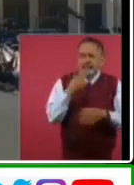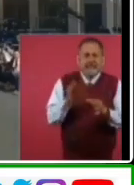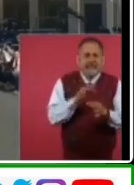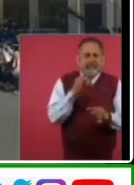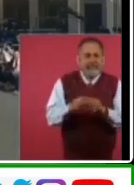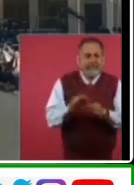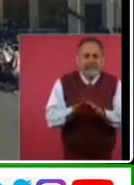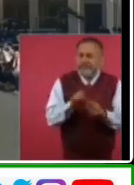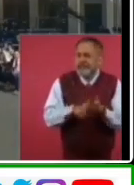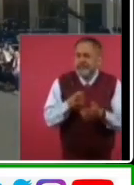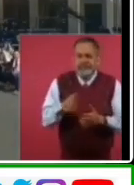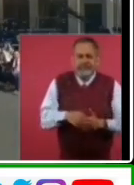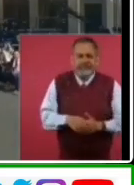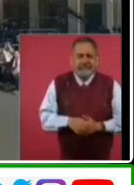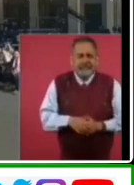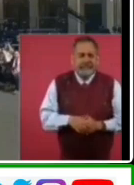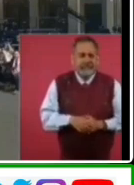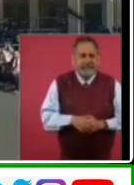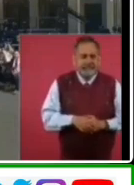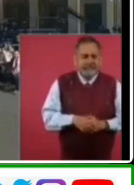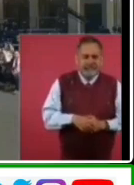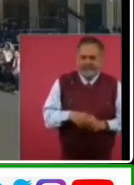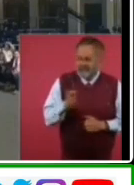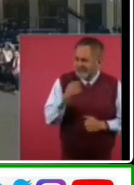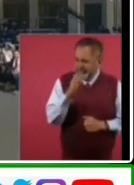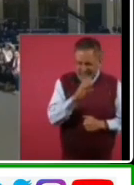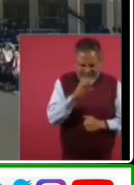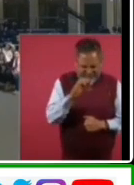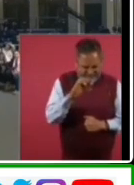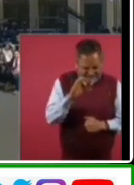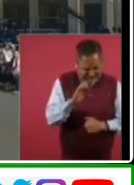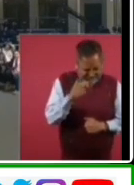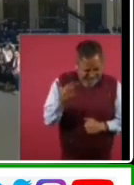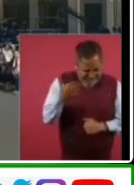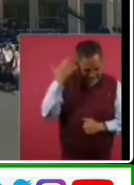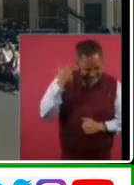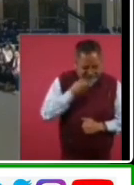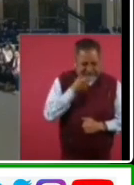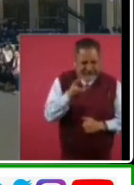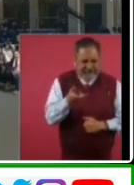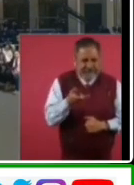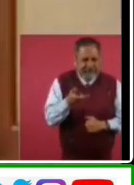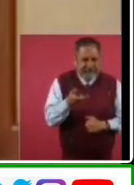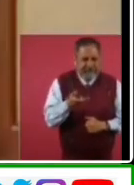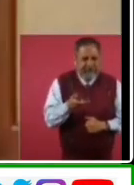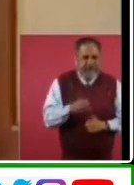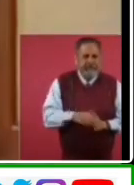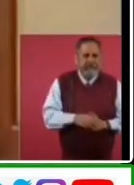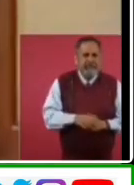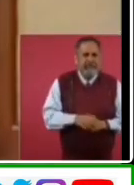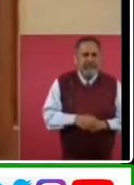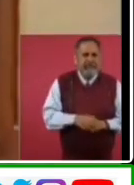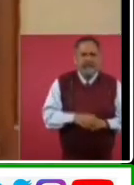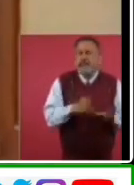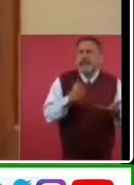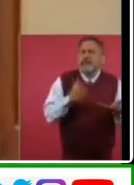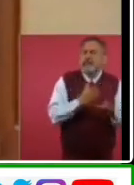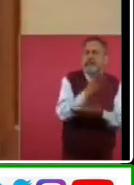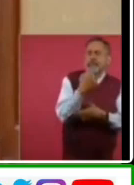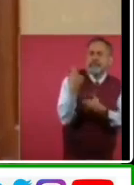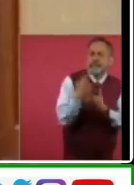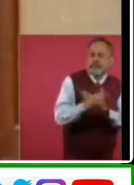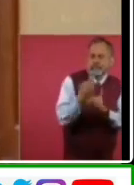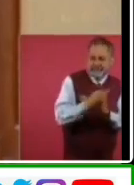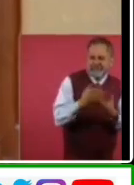Pues ya escuchamos al presidente Andrés Manuel López Obrador, donde reafirma que se haga la reforma al Poder Judicial para que